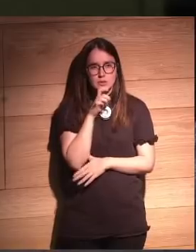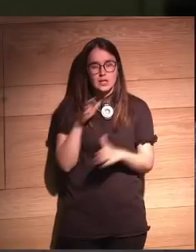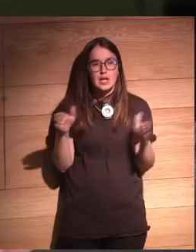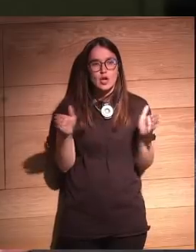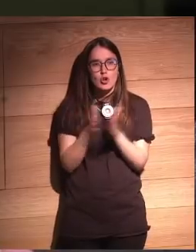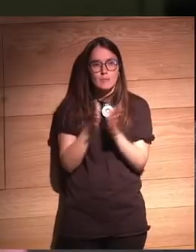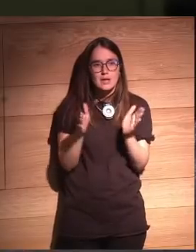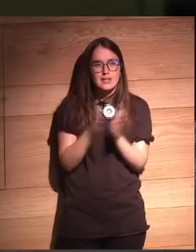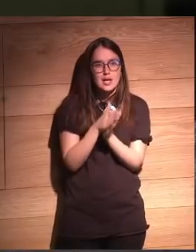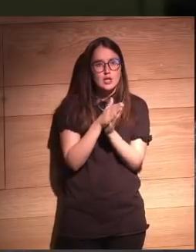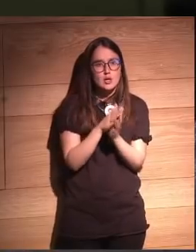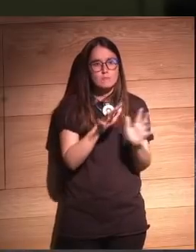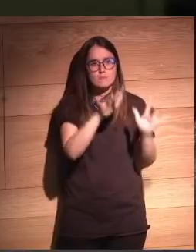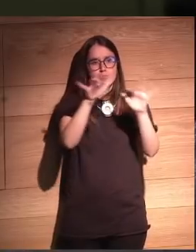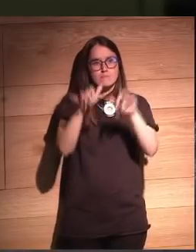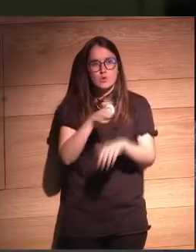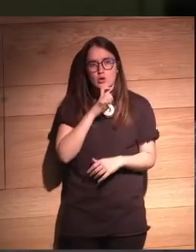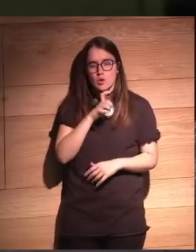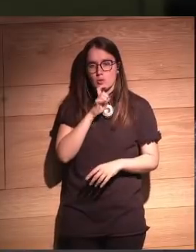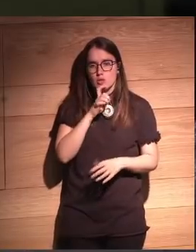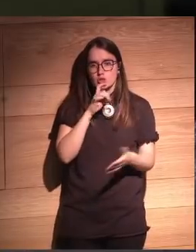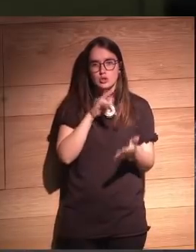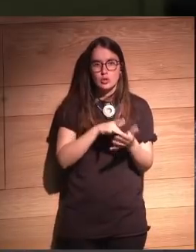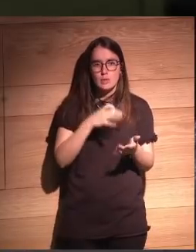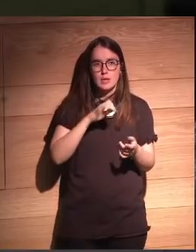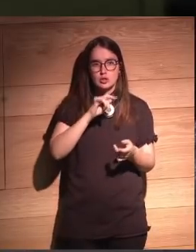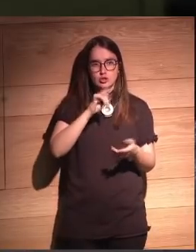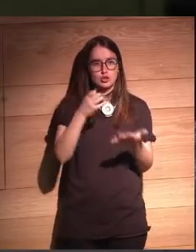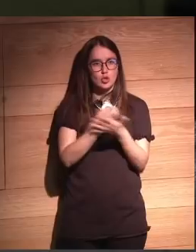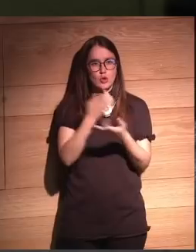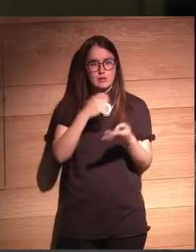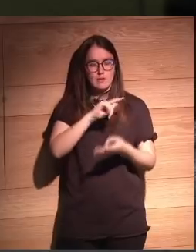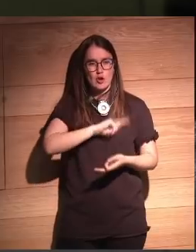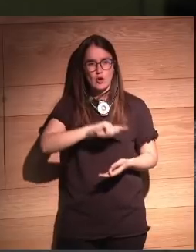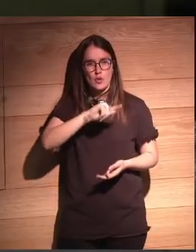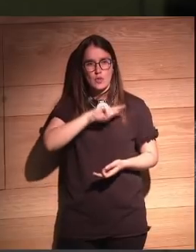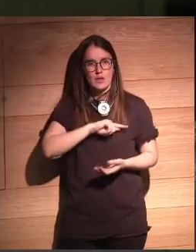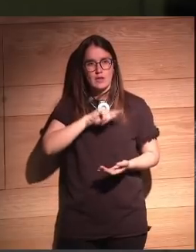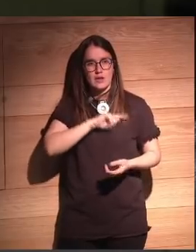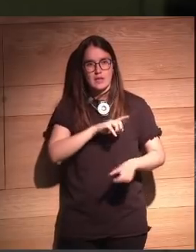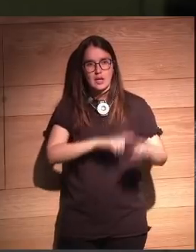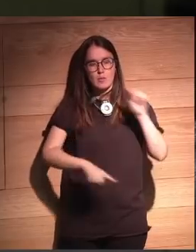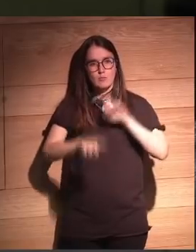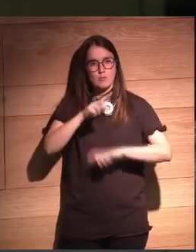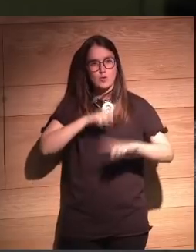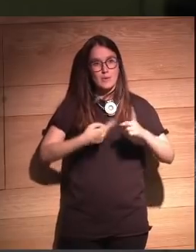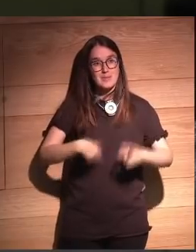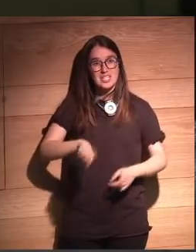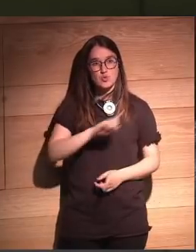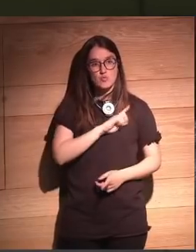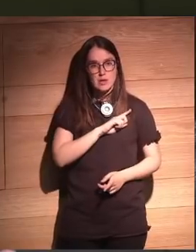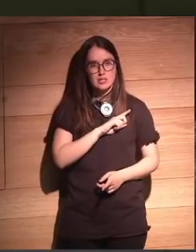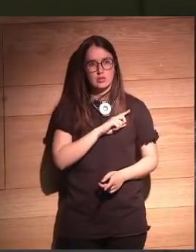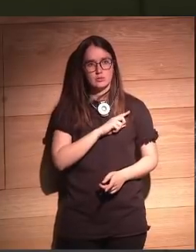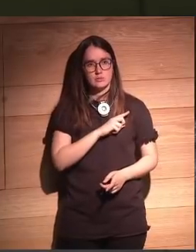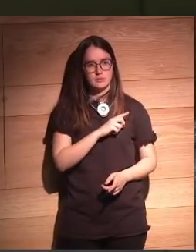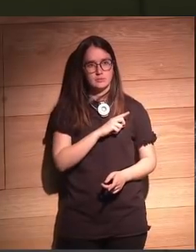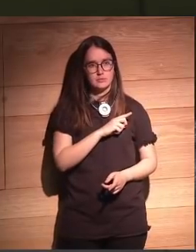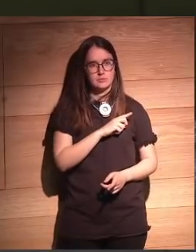compañeros de que en realidad esto pasa porque nos concienciemos todos de que el problema es nuestro?